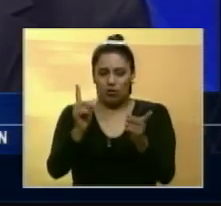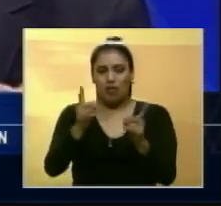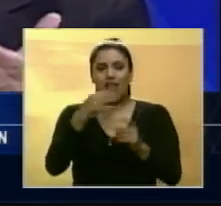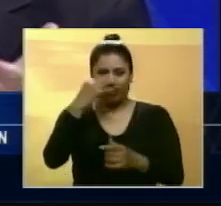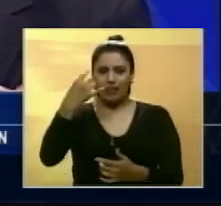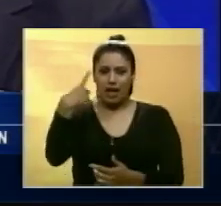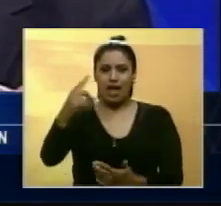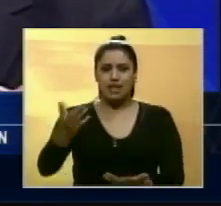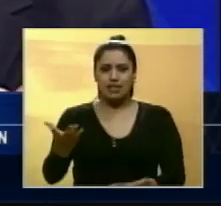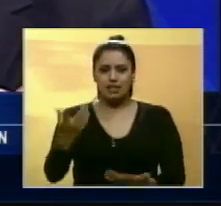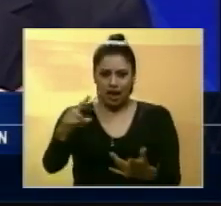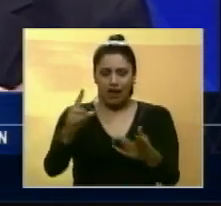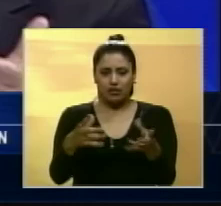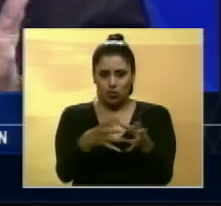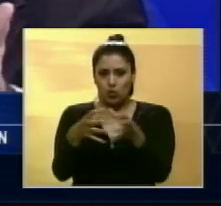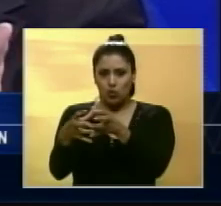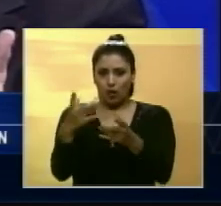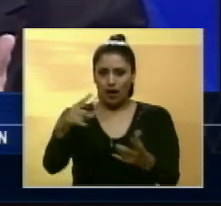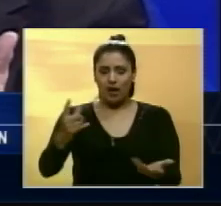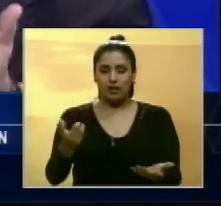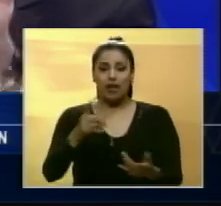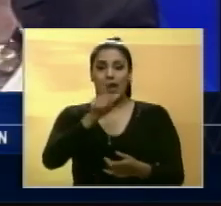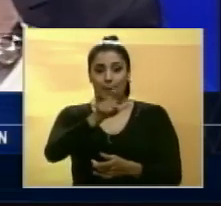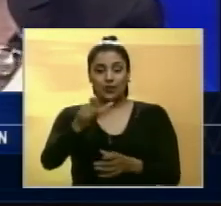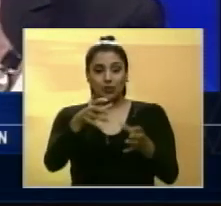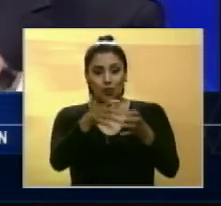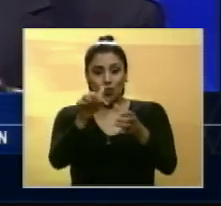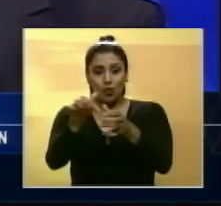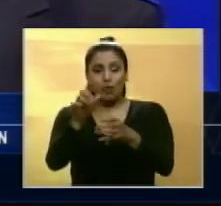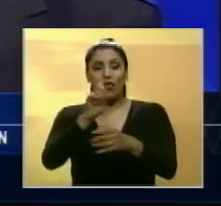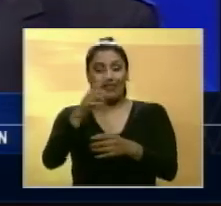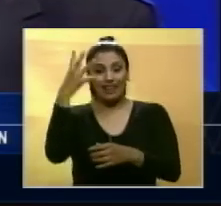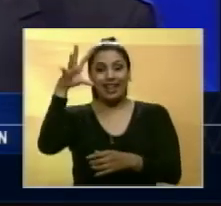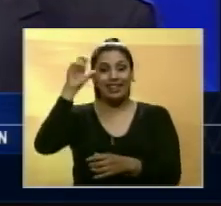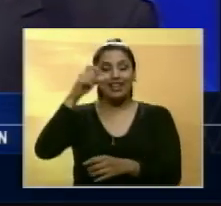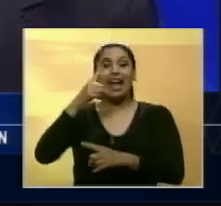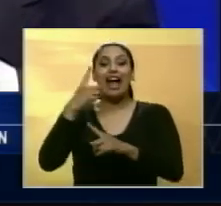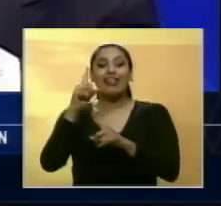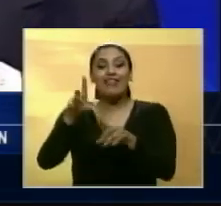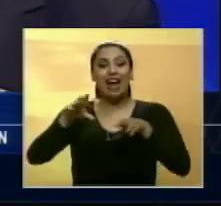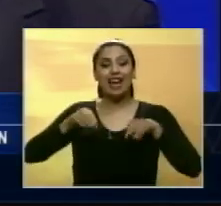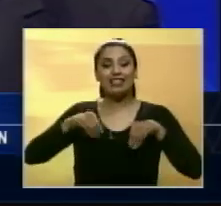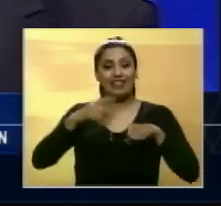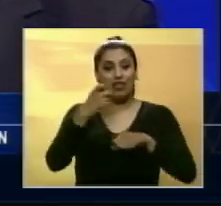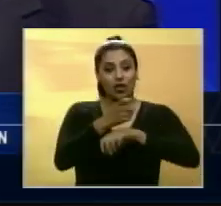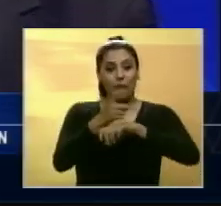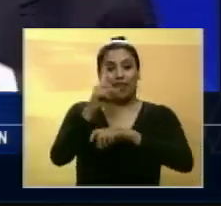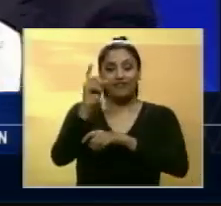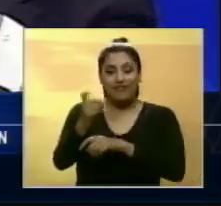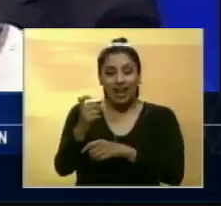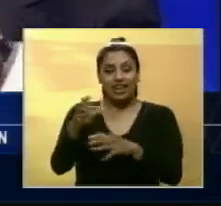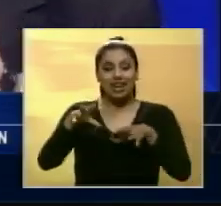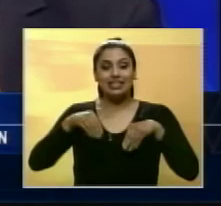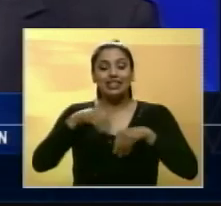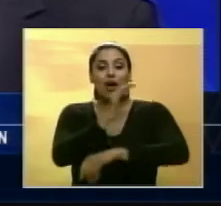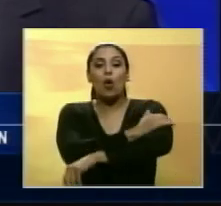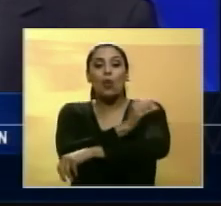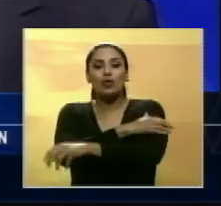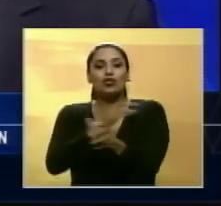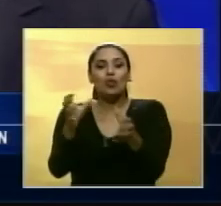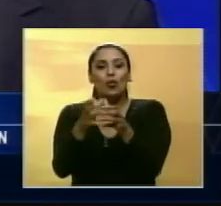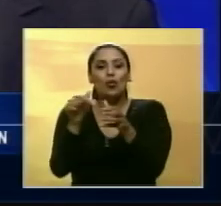realidad, que están allí. Y ellos entender que existe una oposición que es una realidad y